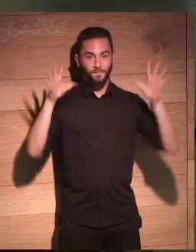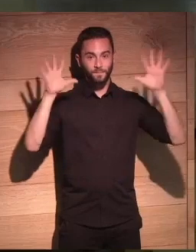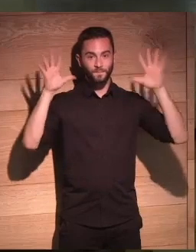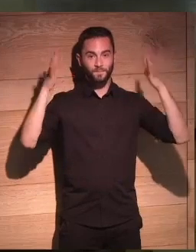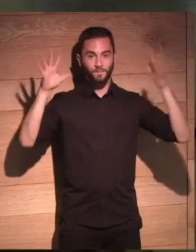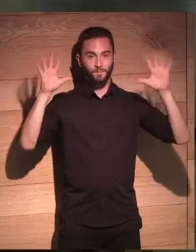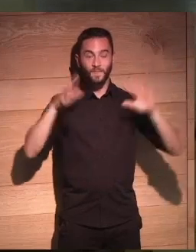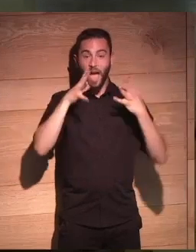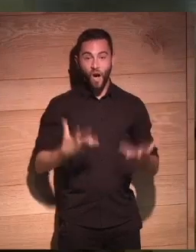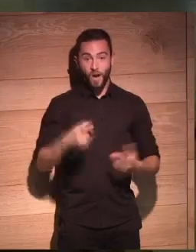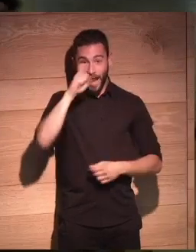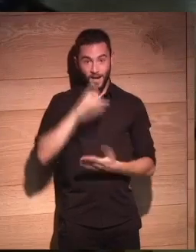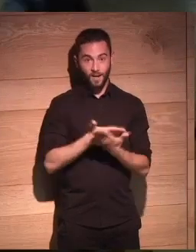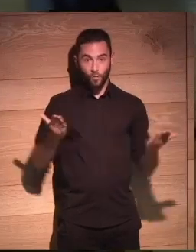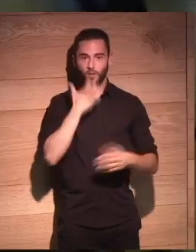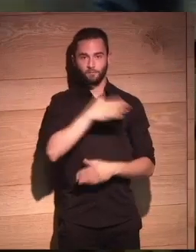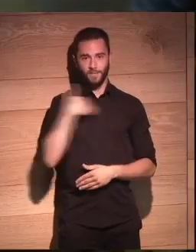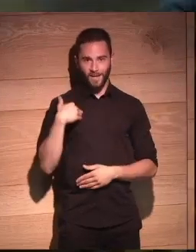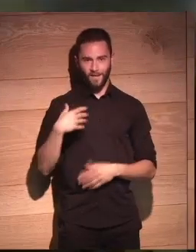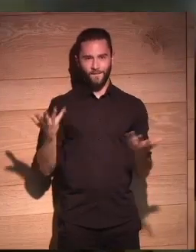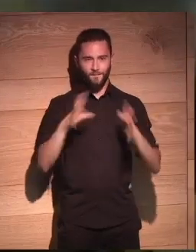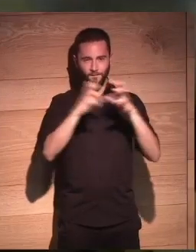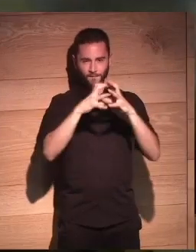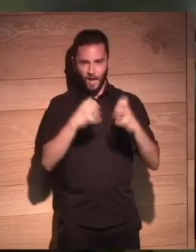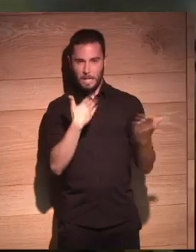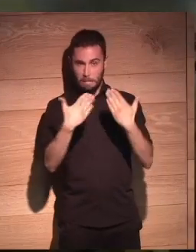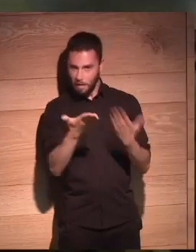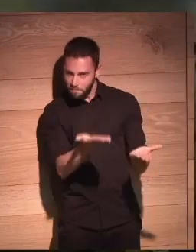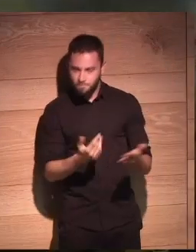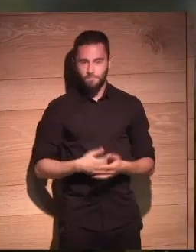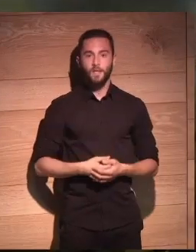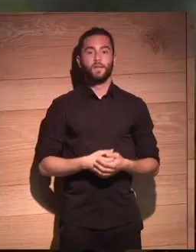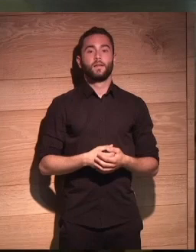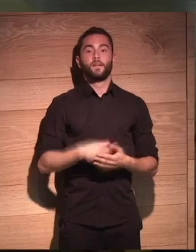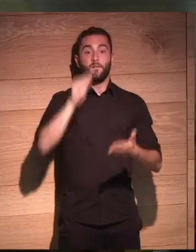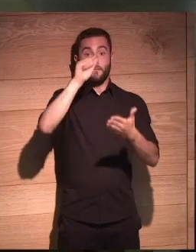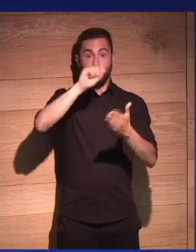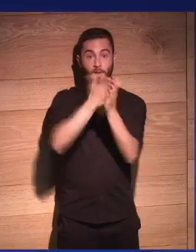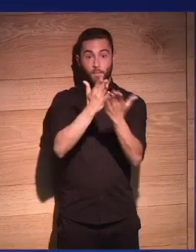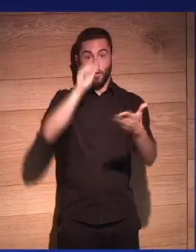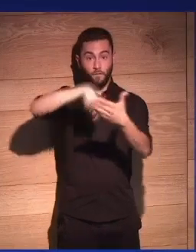os recuerdo que si queréis, y quien se haya quedado con ganas de comentarle algo, pues tenemos una pequeña firma